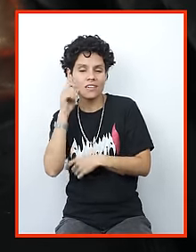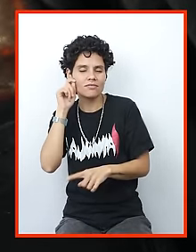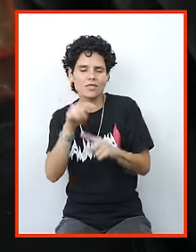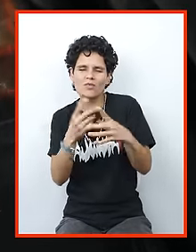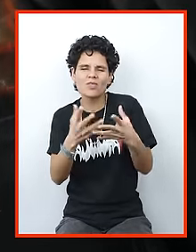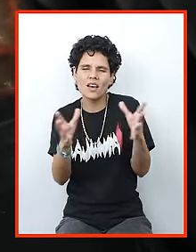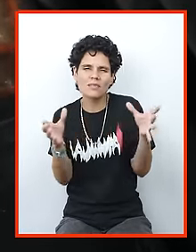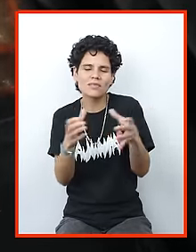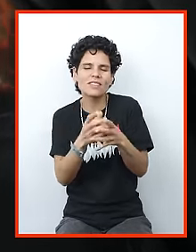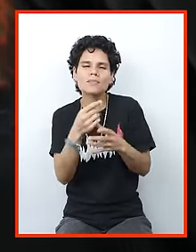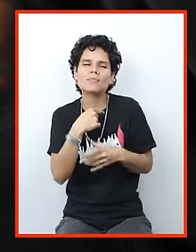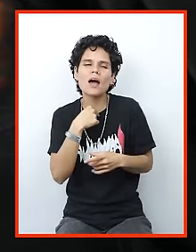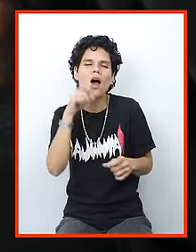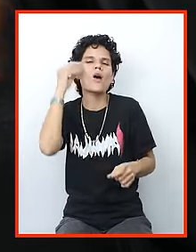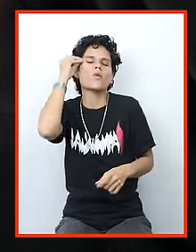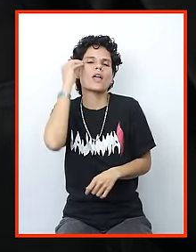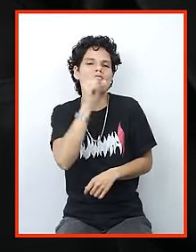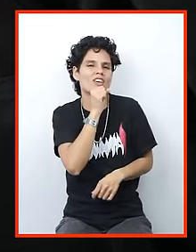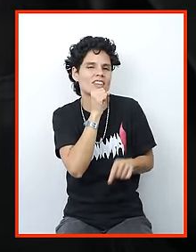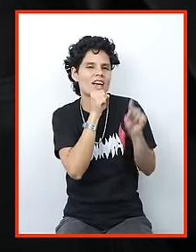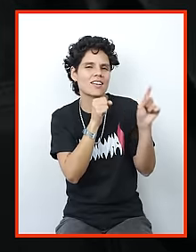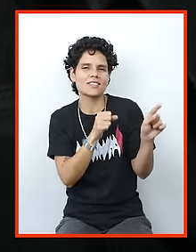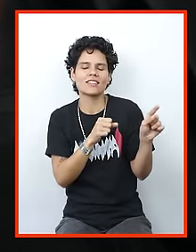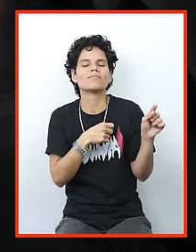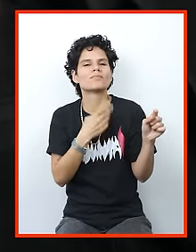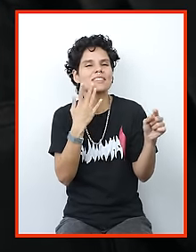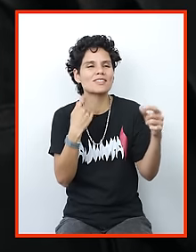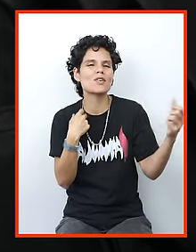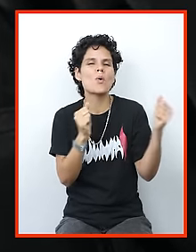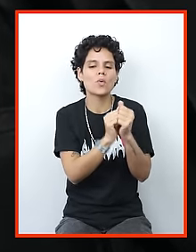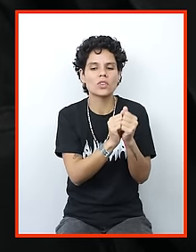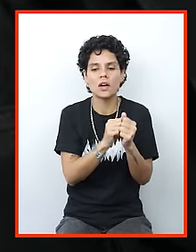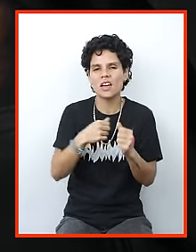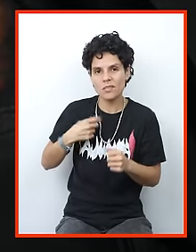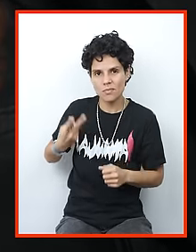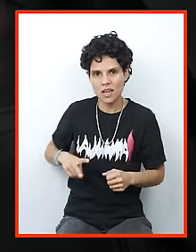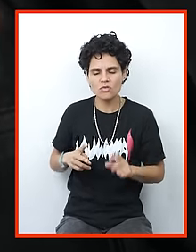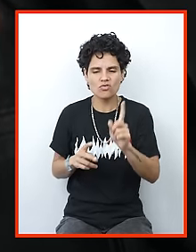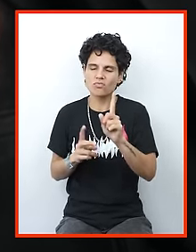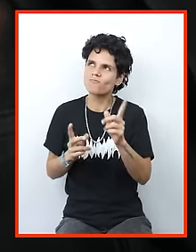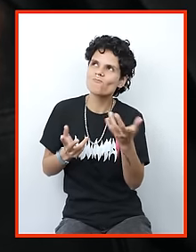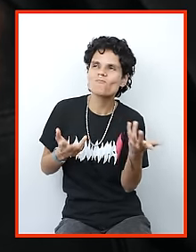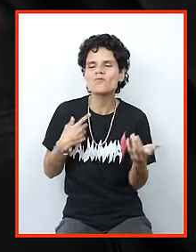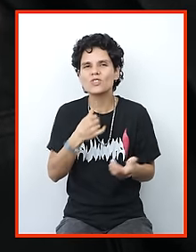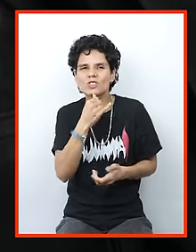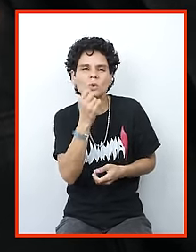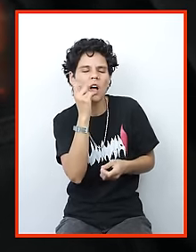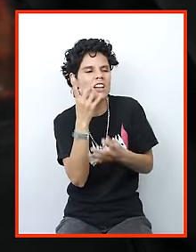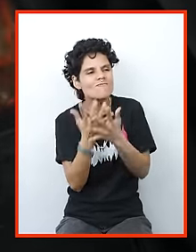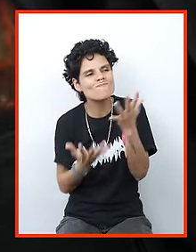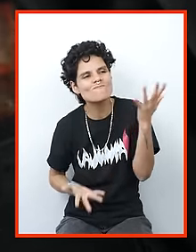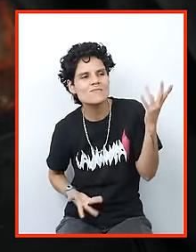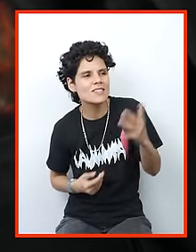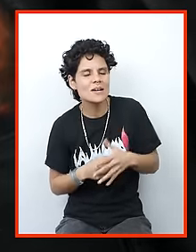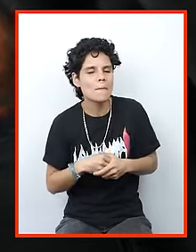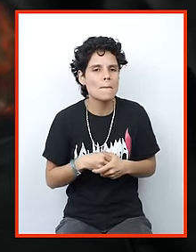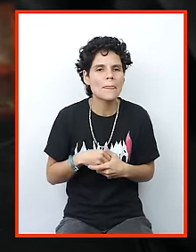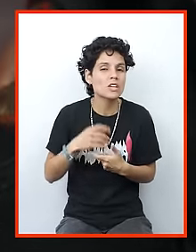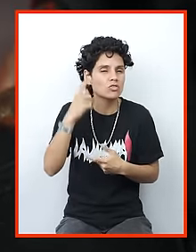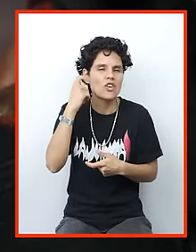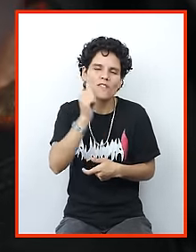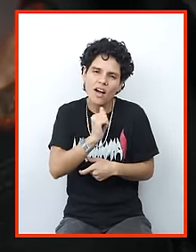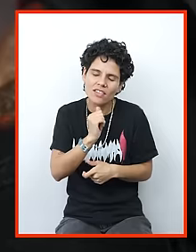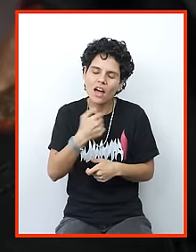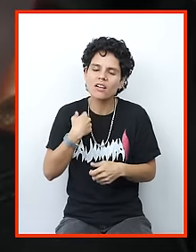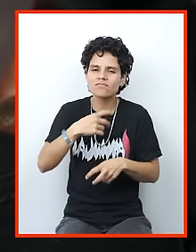me acuerdo de mi tata, así, cuando escuchábamos los discos en el auto. Y mía, no sé, en verdad, no sé cuál canción. Aún no le dedico una canción, pero le voy a dedicar una canción a mi tata.